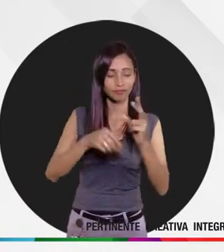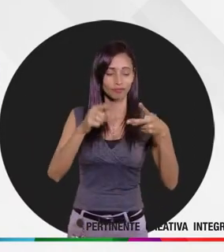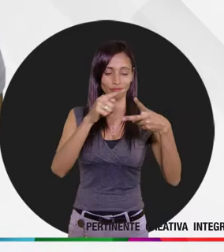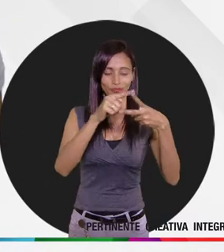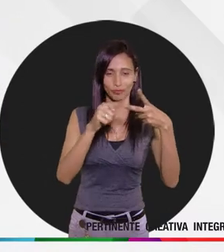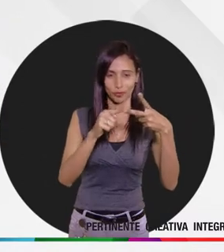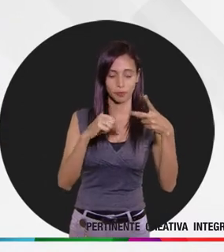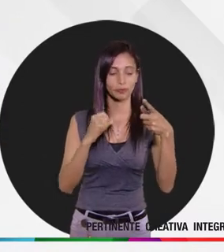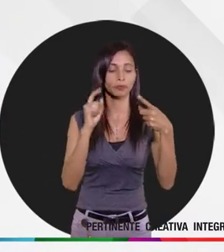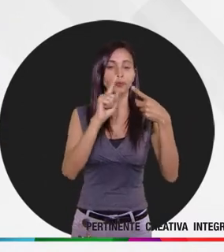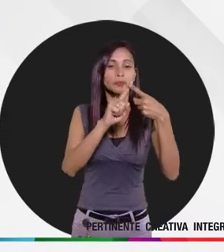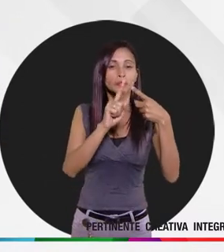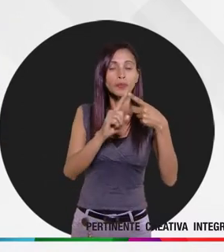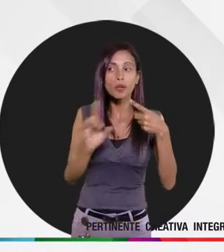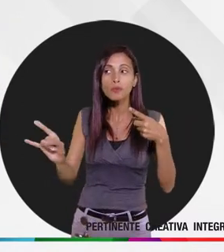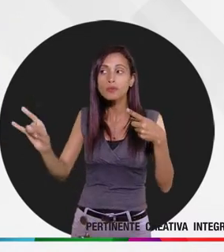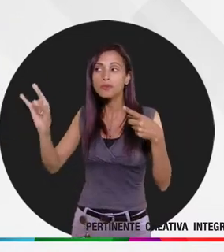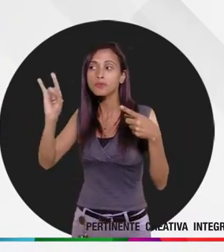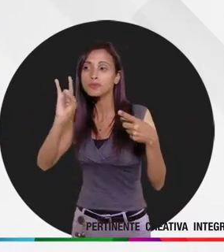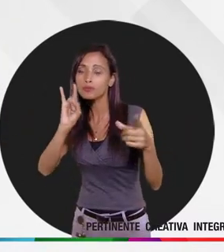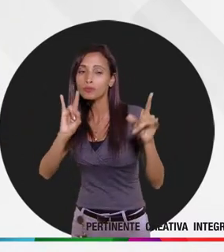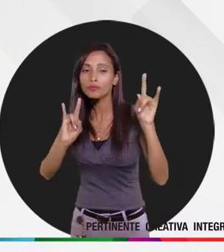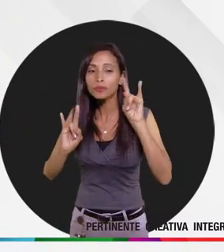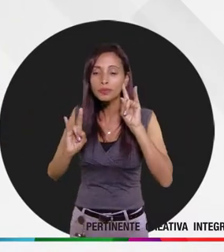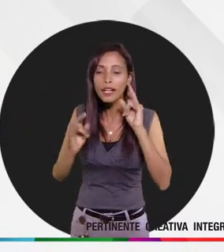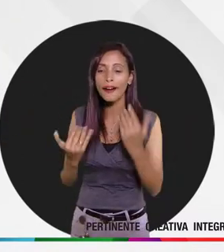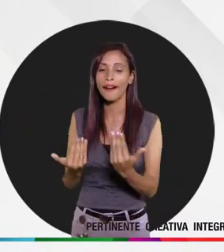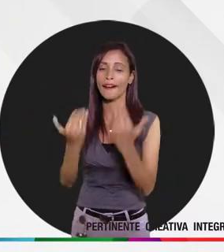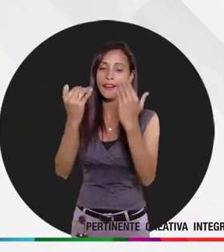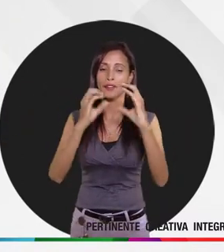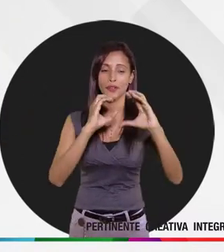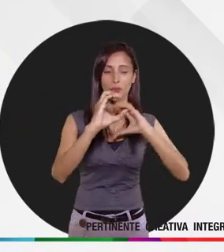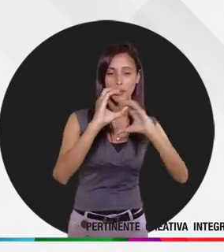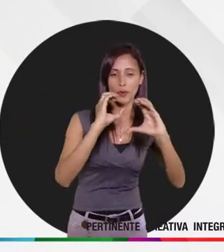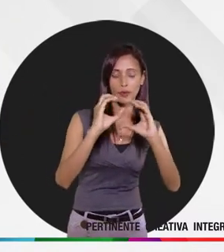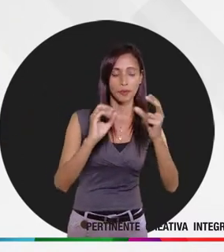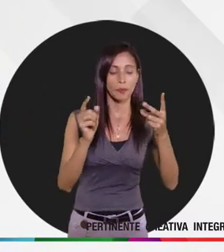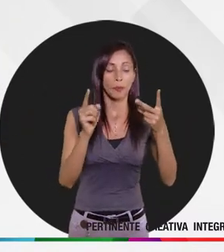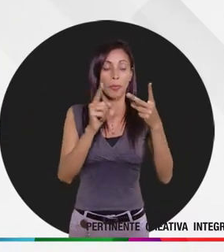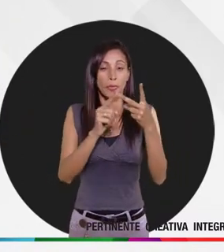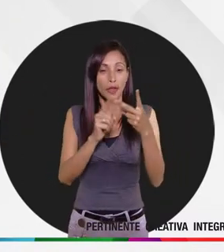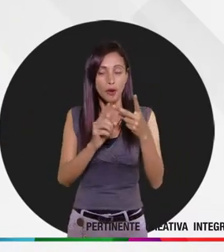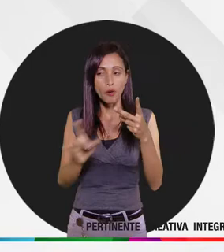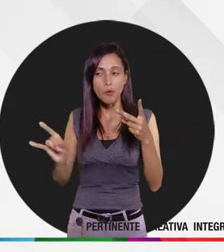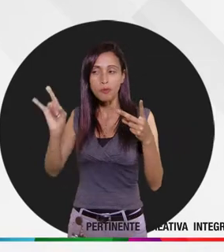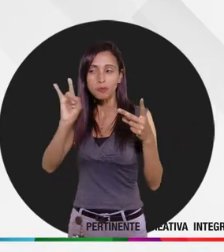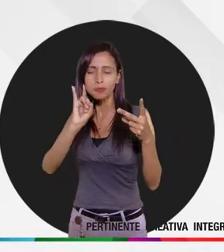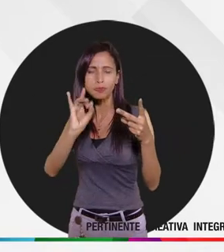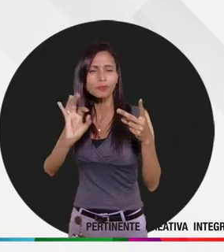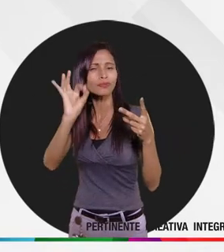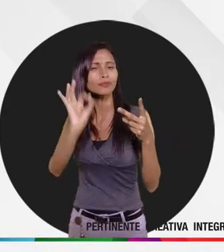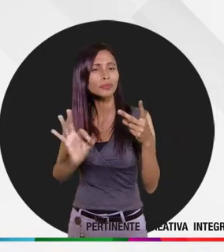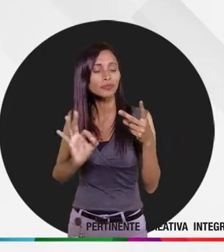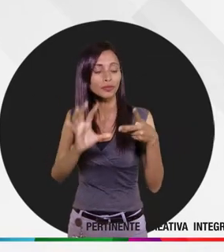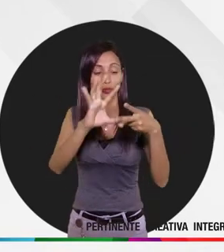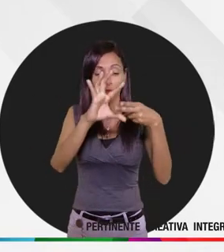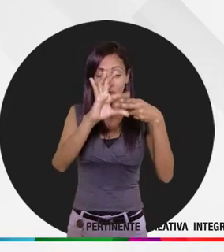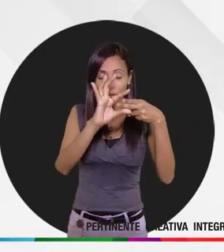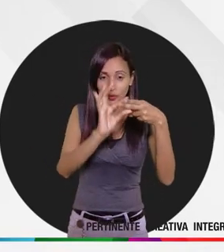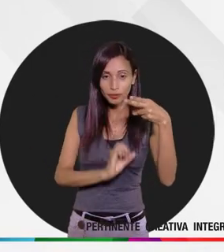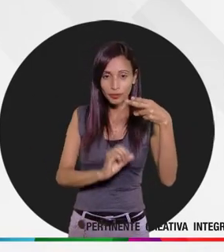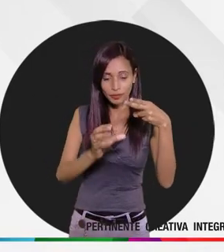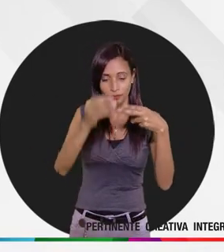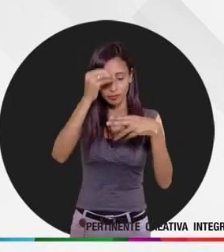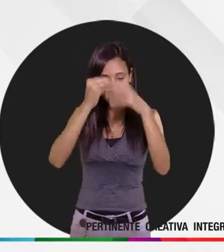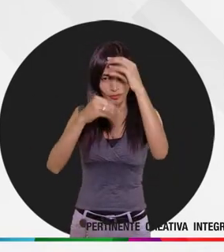dos espacios de aprendizaje. El primero, la escucha como herramienta de comunicación, y el segundo, la escucha efectiva. Durante